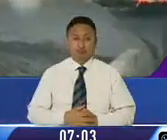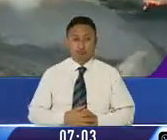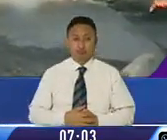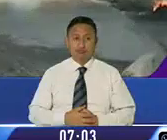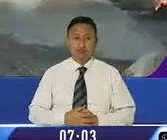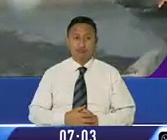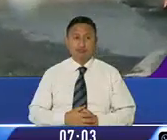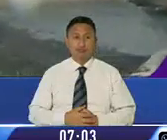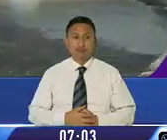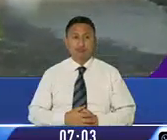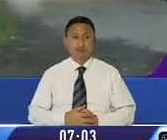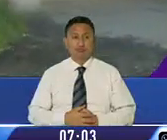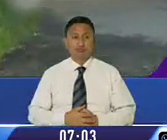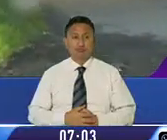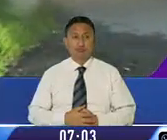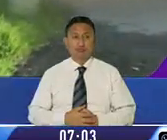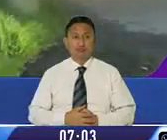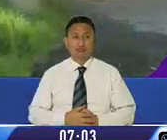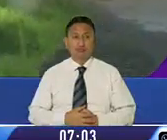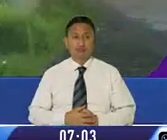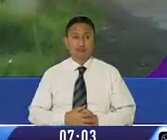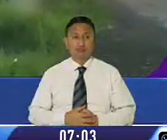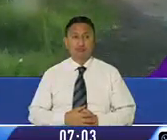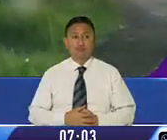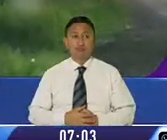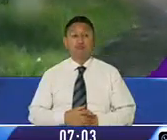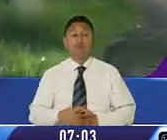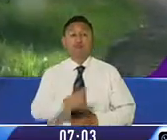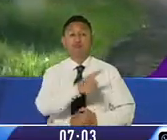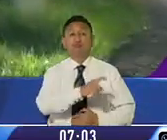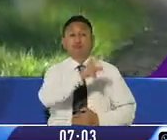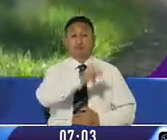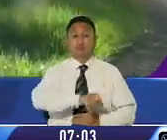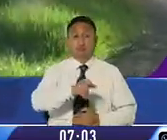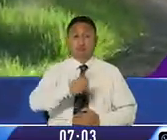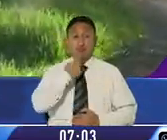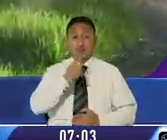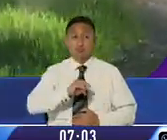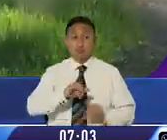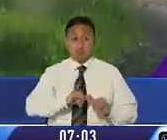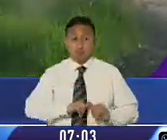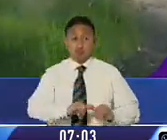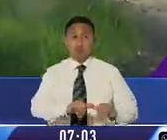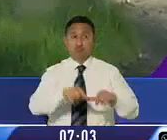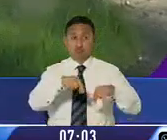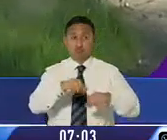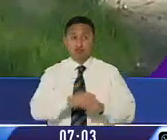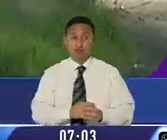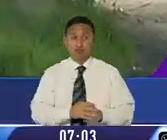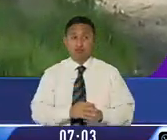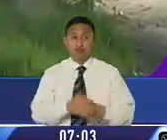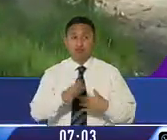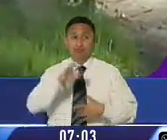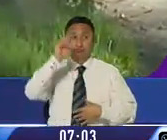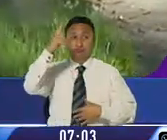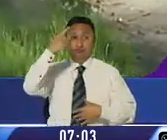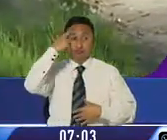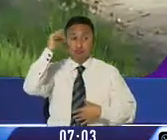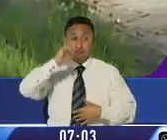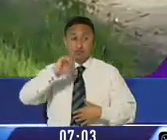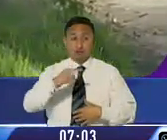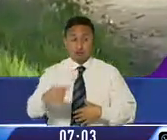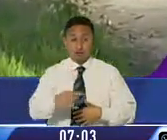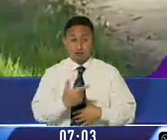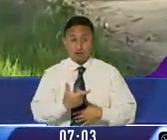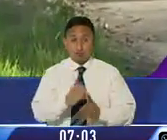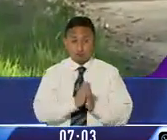de salud. Los manifestantes señalan que continuarán con esta medida de hecho hasta que el gobierno nacional no acceda